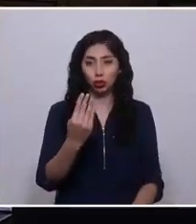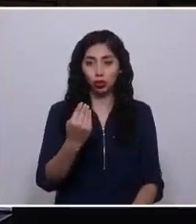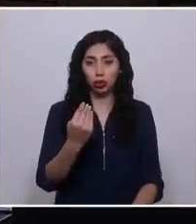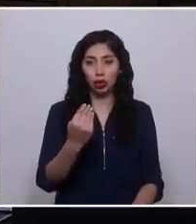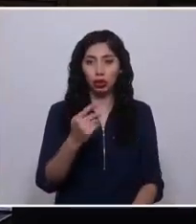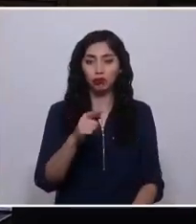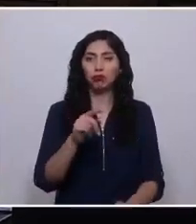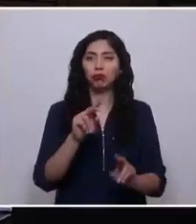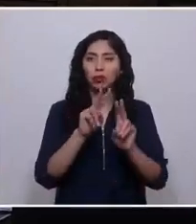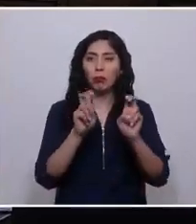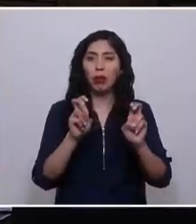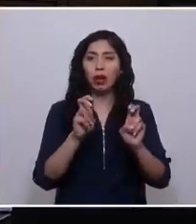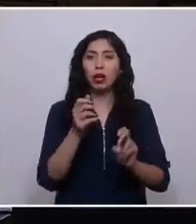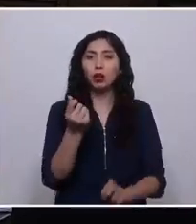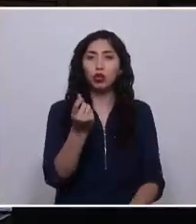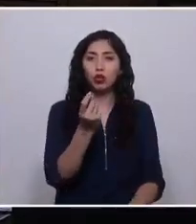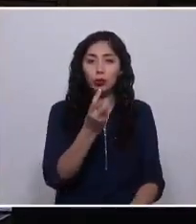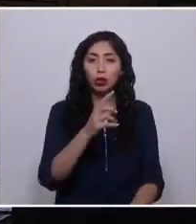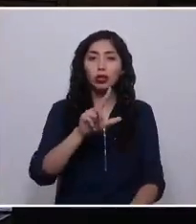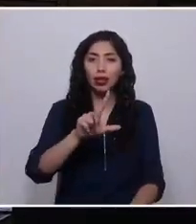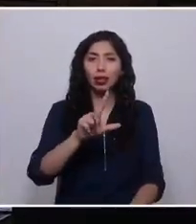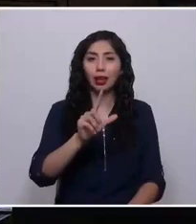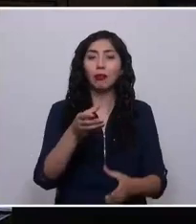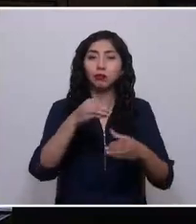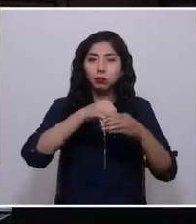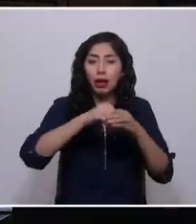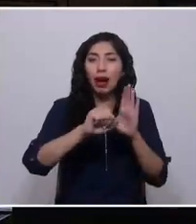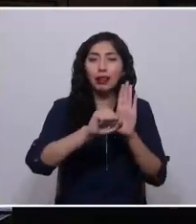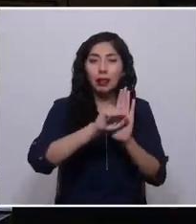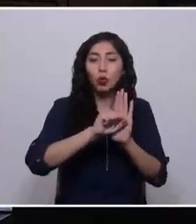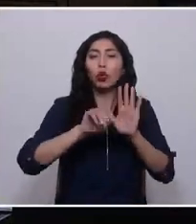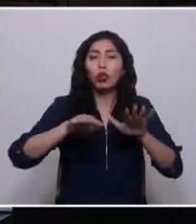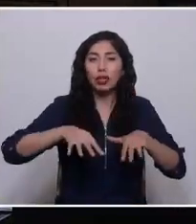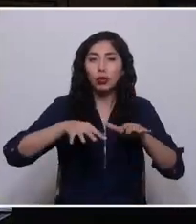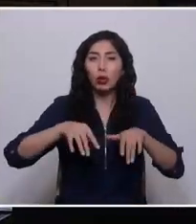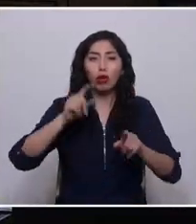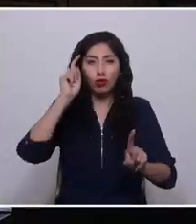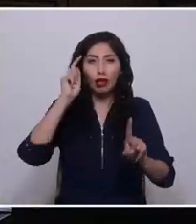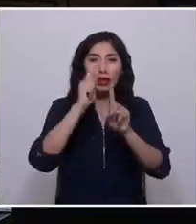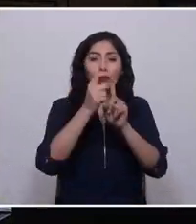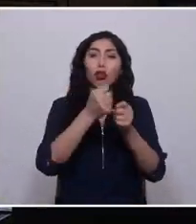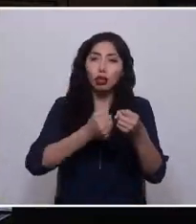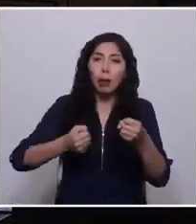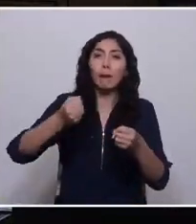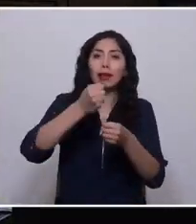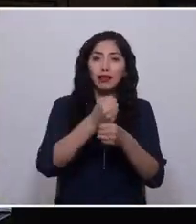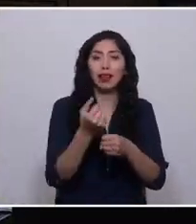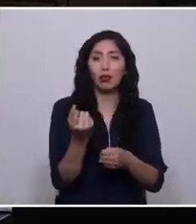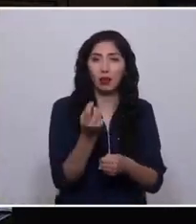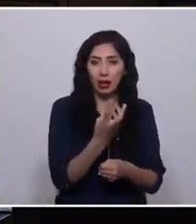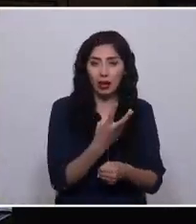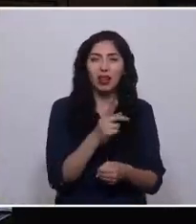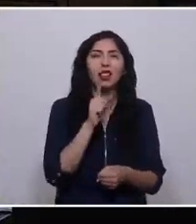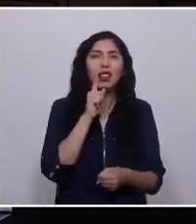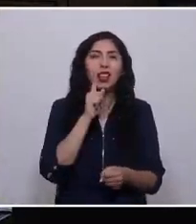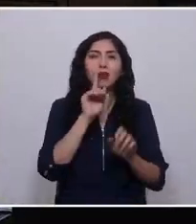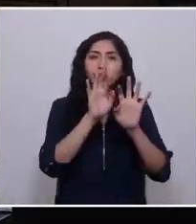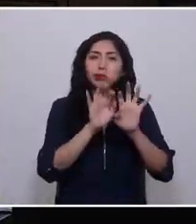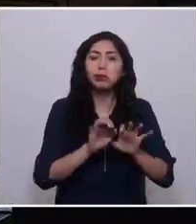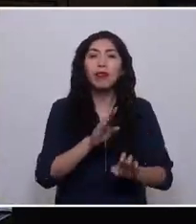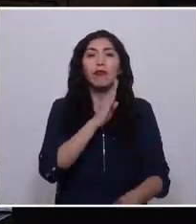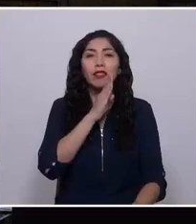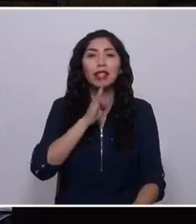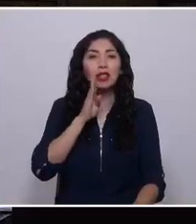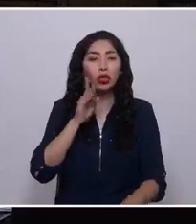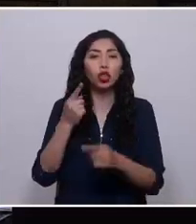el numeral 7 del artículo 19 y es para sustituir dicho numeral. Ha sido formulada por el señor Benito Baranda y otros